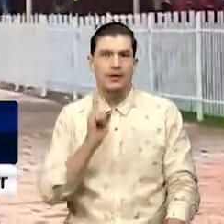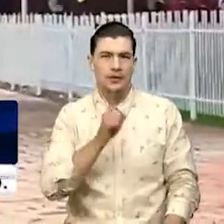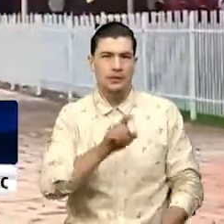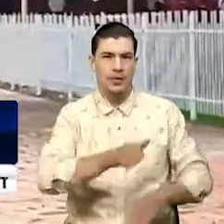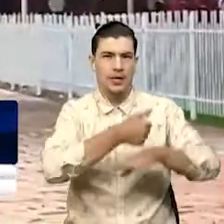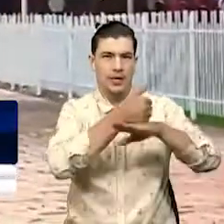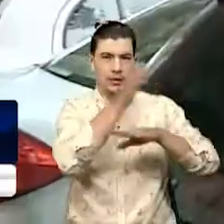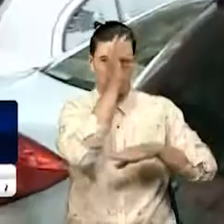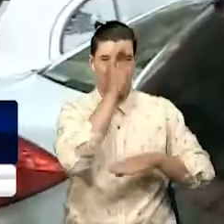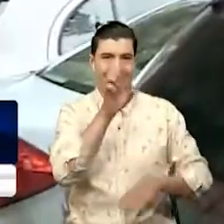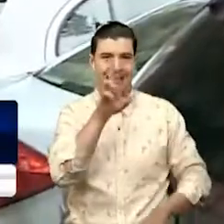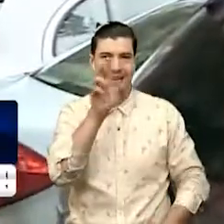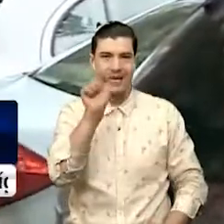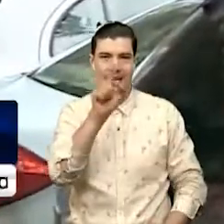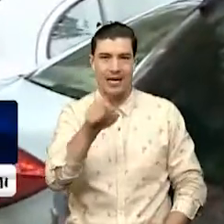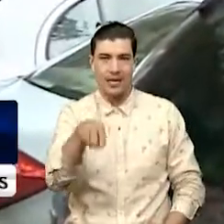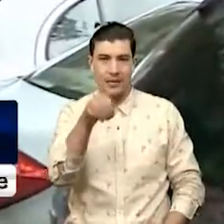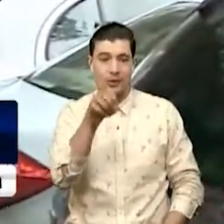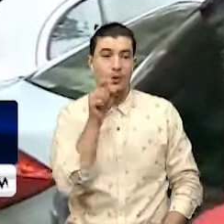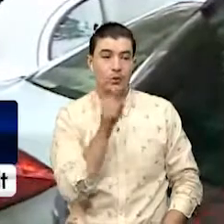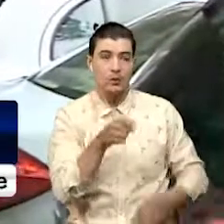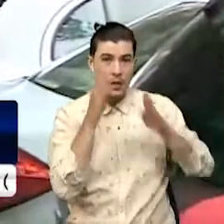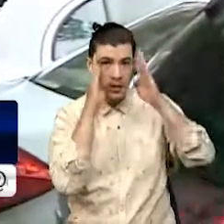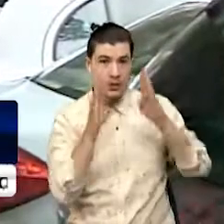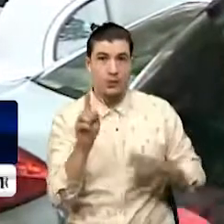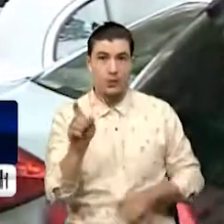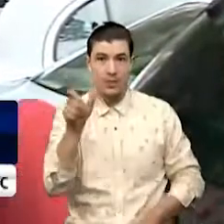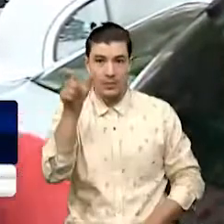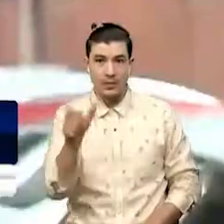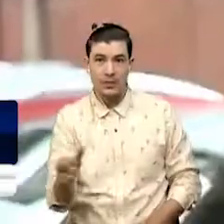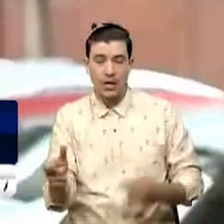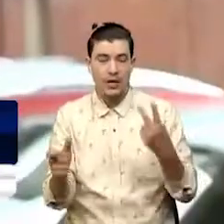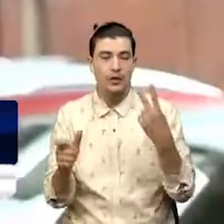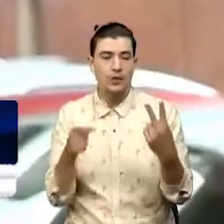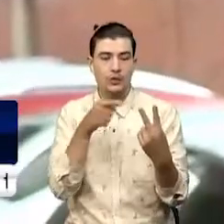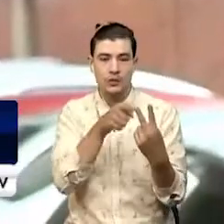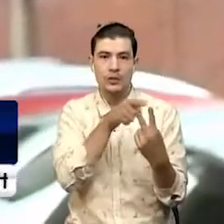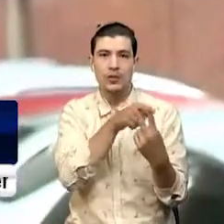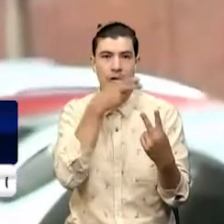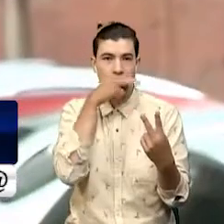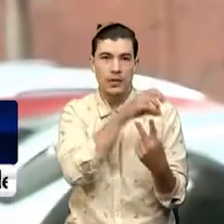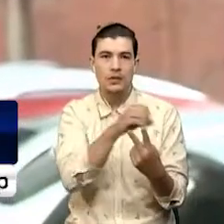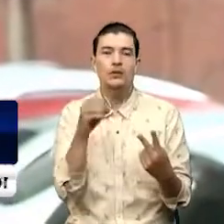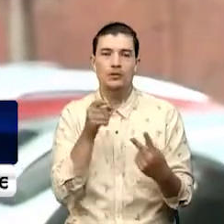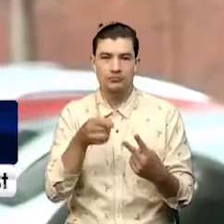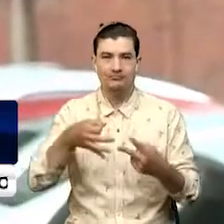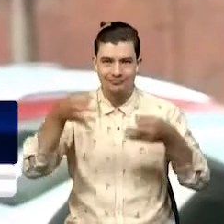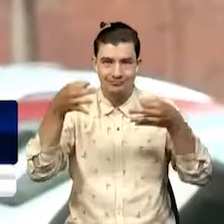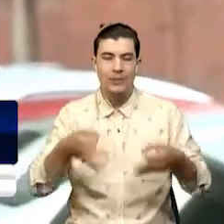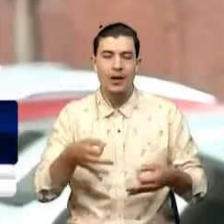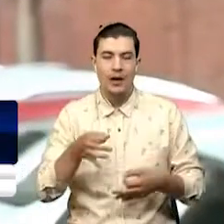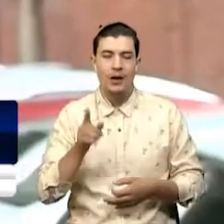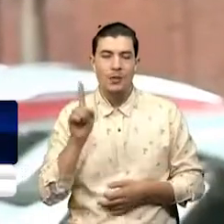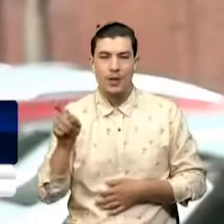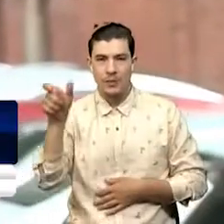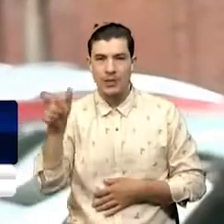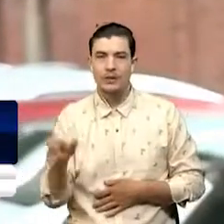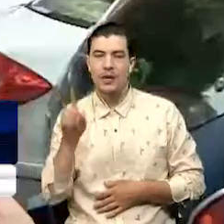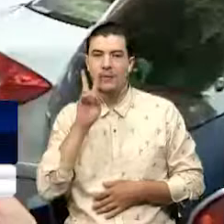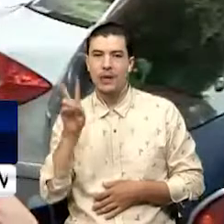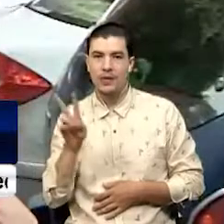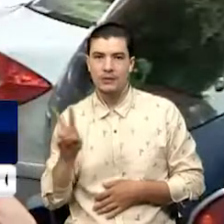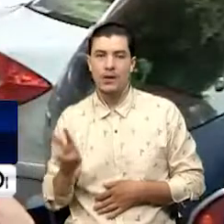erasmo meoz de cúcuta informó que están atendiendo a un adulto y a 2 niños confirmados con a h1n1 uno venezolano y el otro